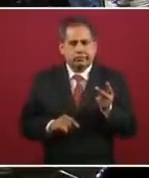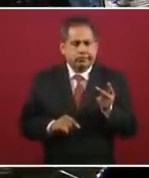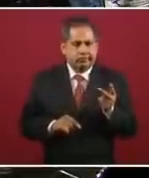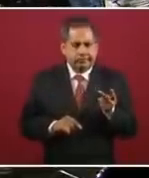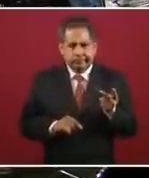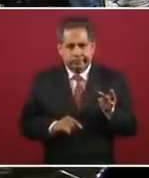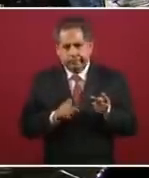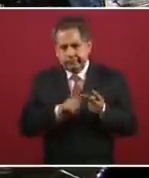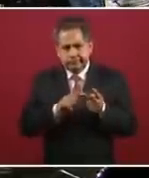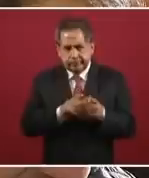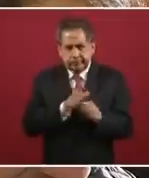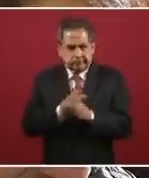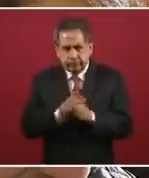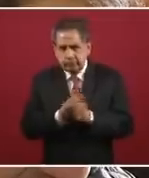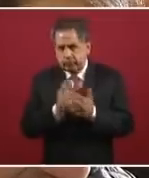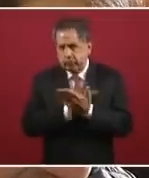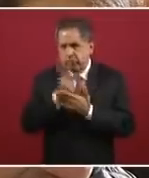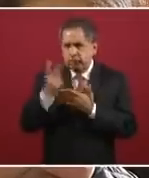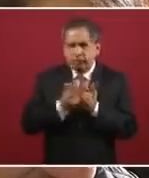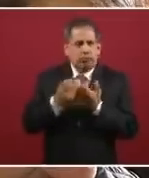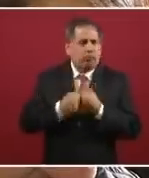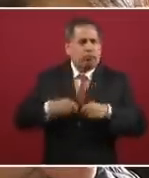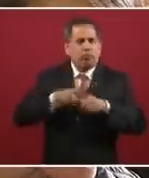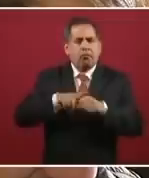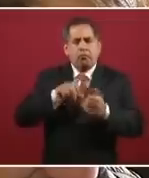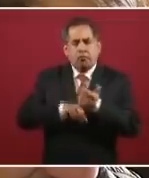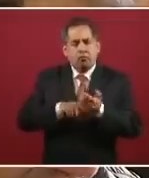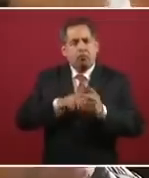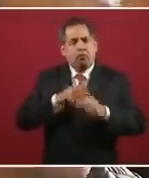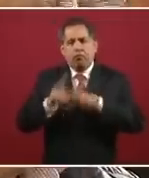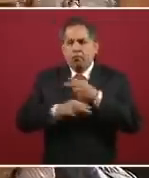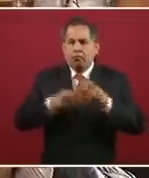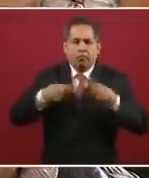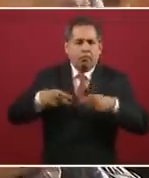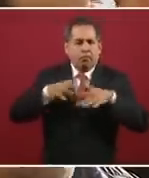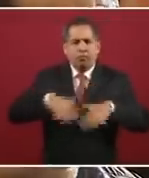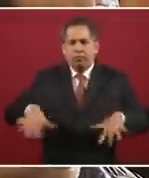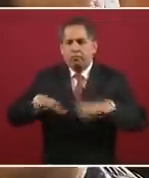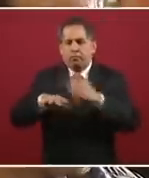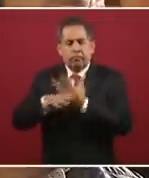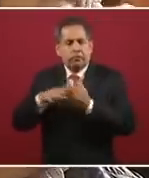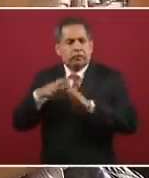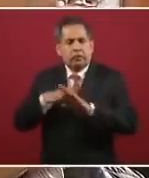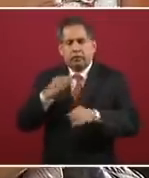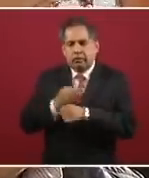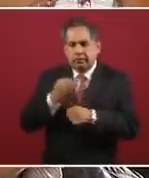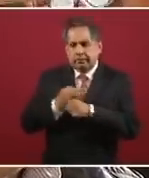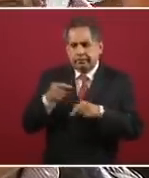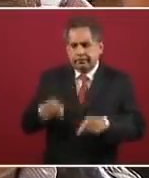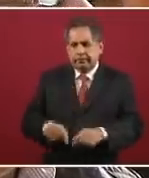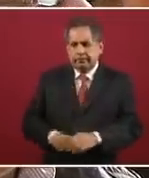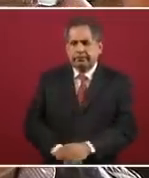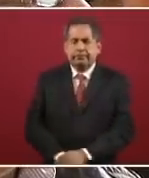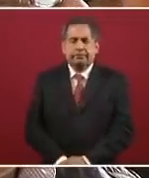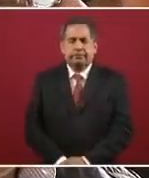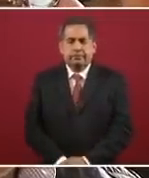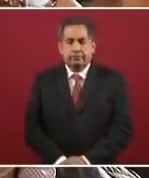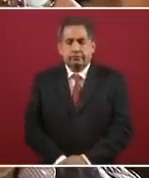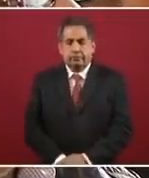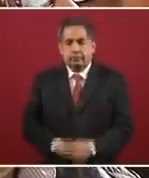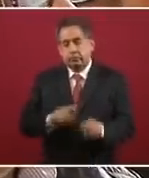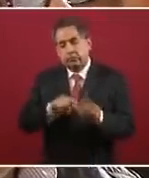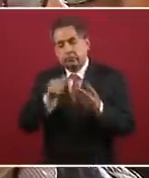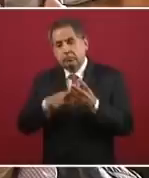cuáles son las acciones y programas sociales a los que está accediendo la población migrante en este momento? Tengo otra pregunta